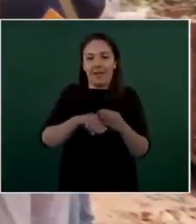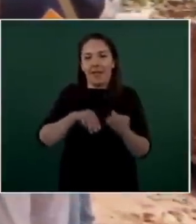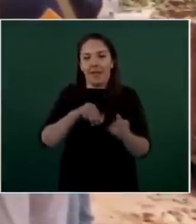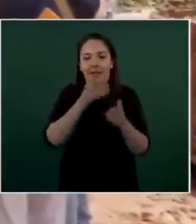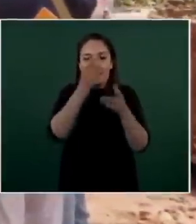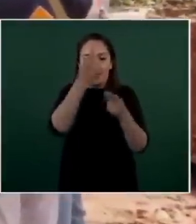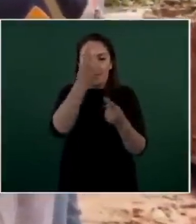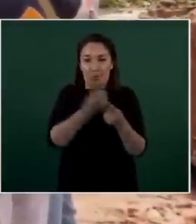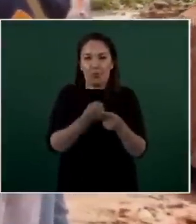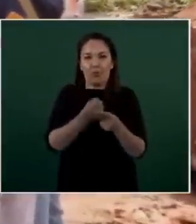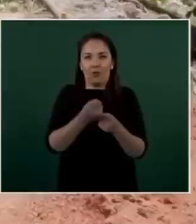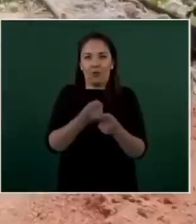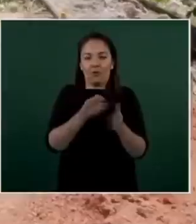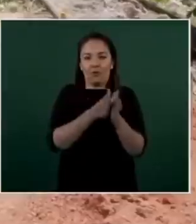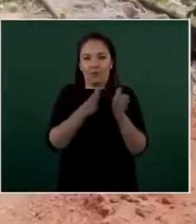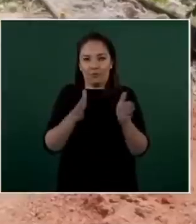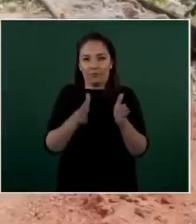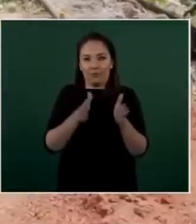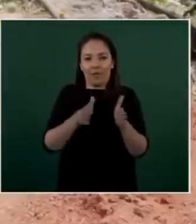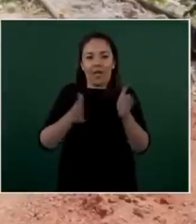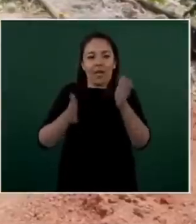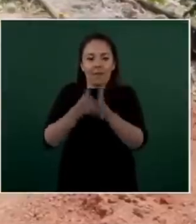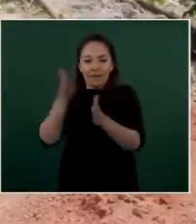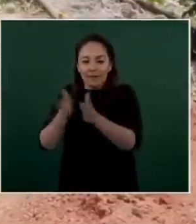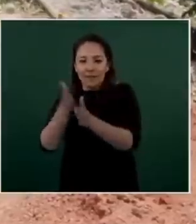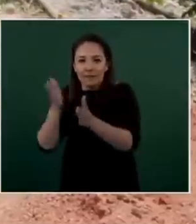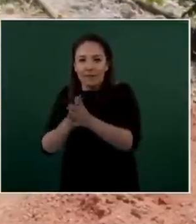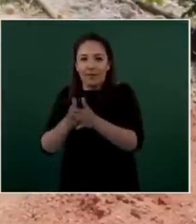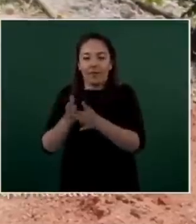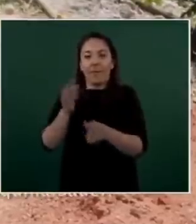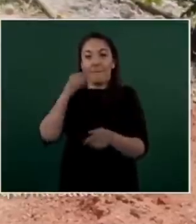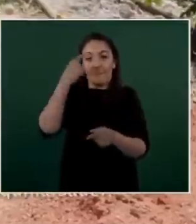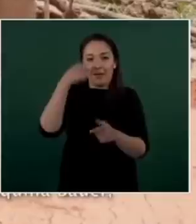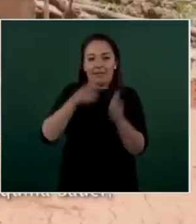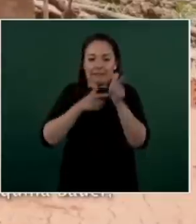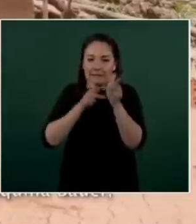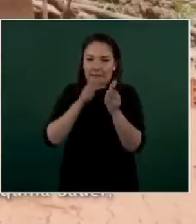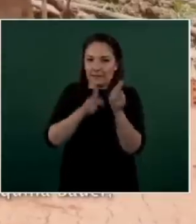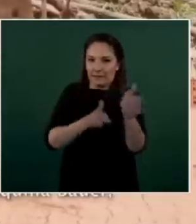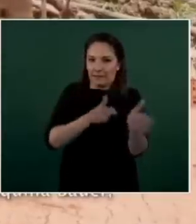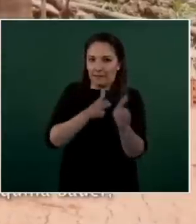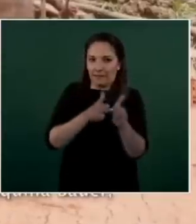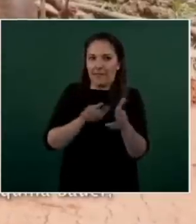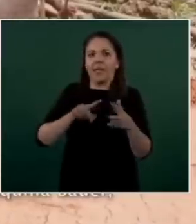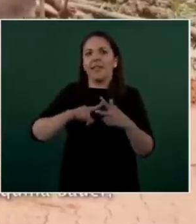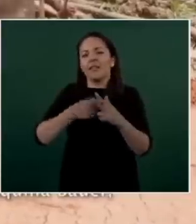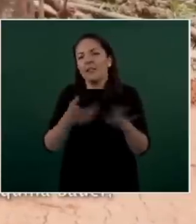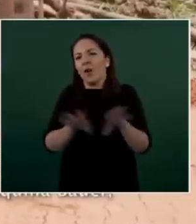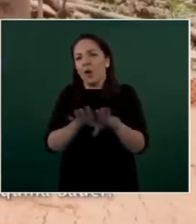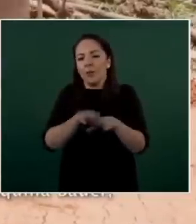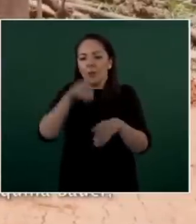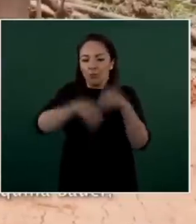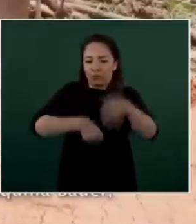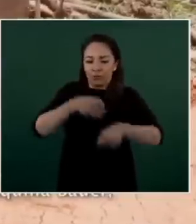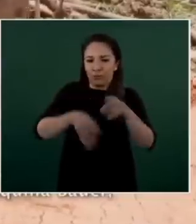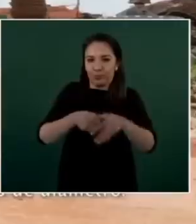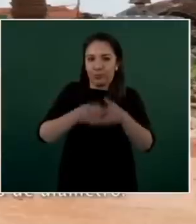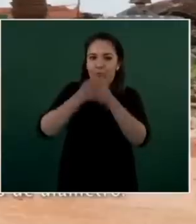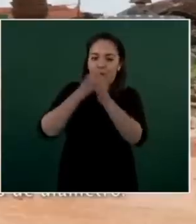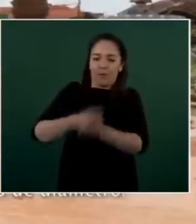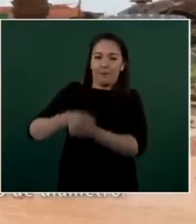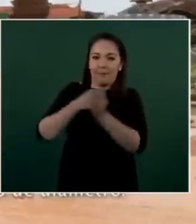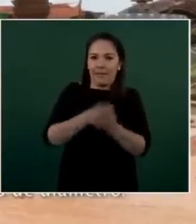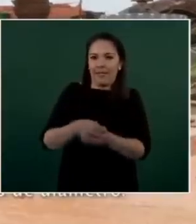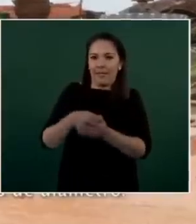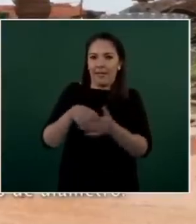también destacó el avance del armado de pilotes para el mismo tramo el proceso inicia con la perforación del suelo con una máquina bagua que